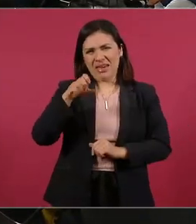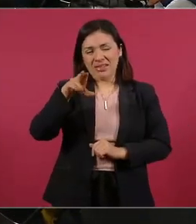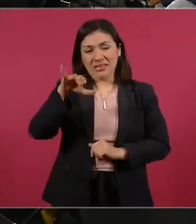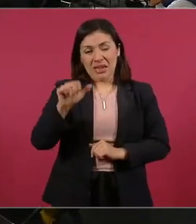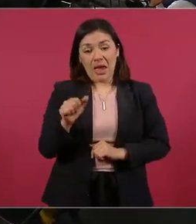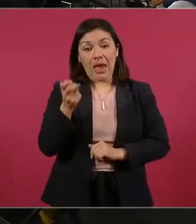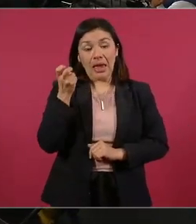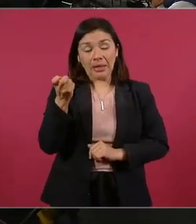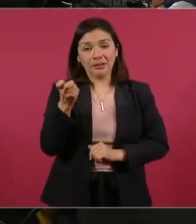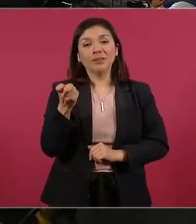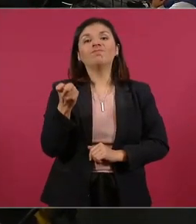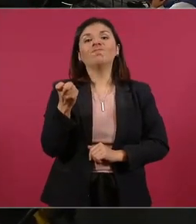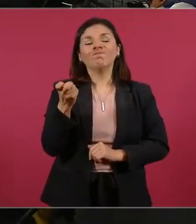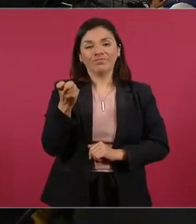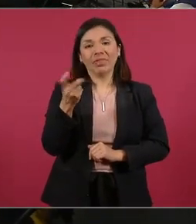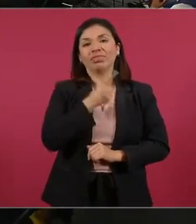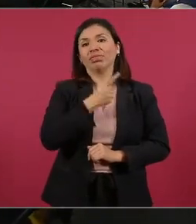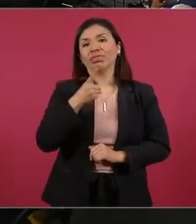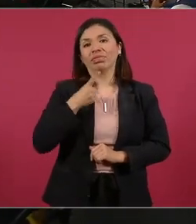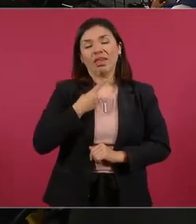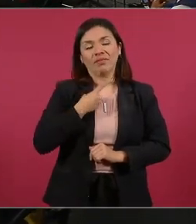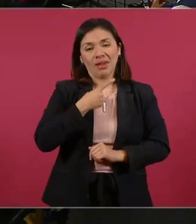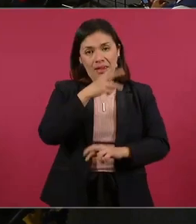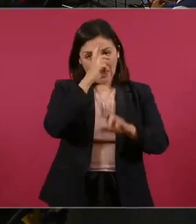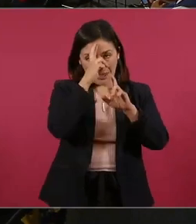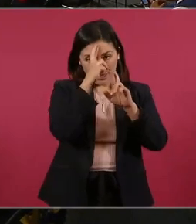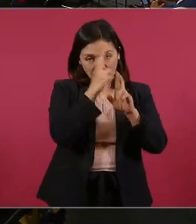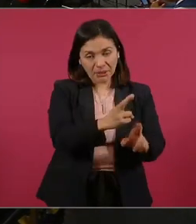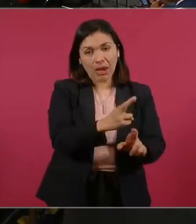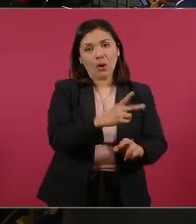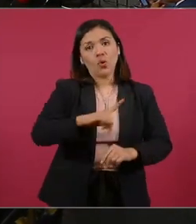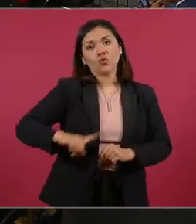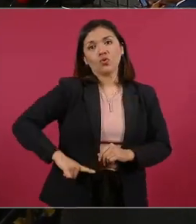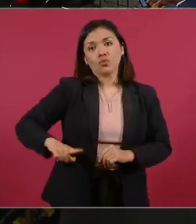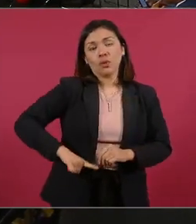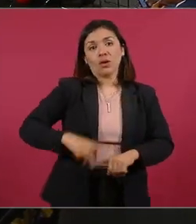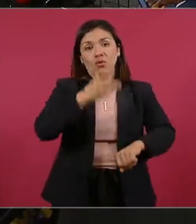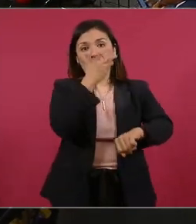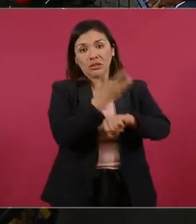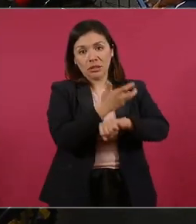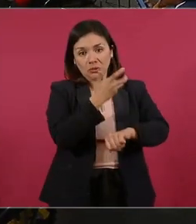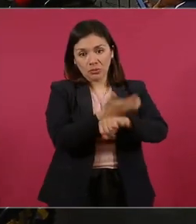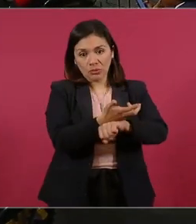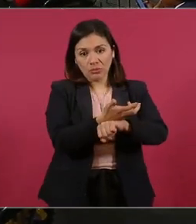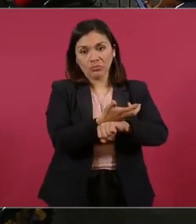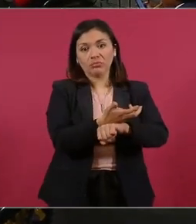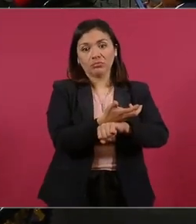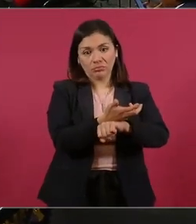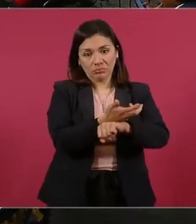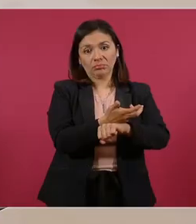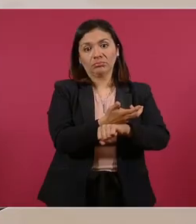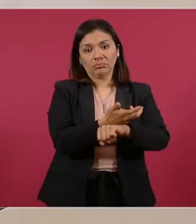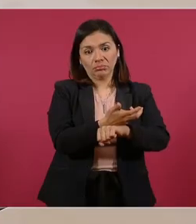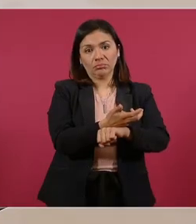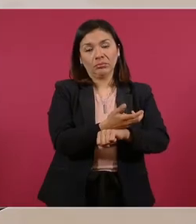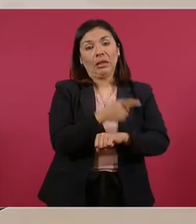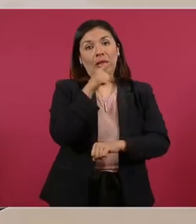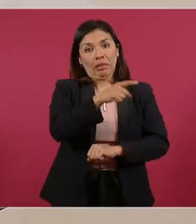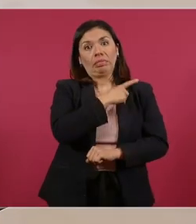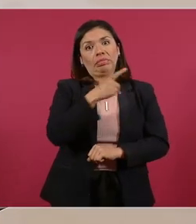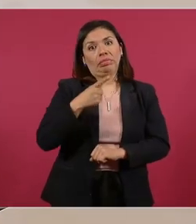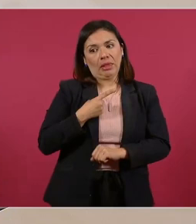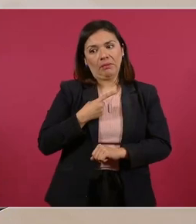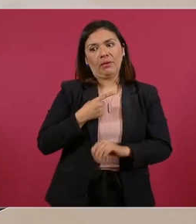que respetar, y sobre todo el gobierno de Estados Unidos tiene que poner orden para que